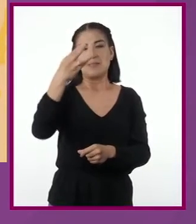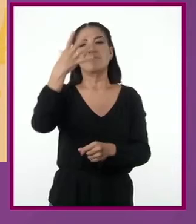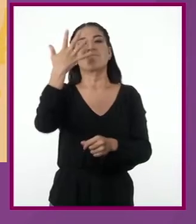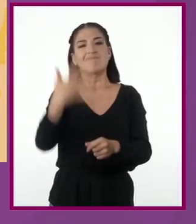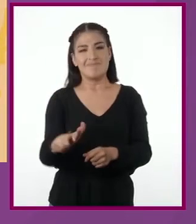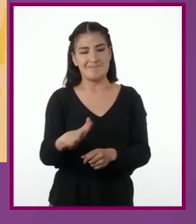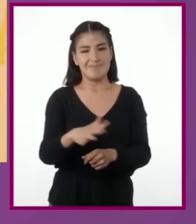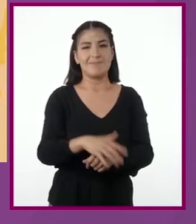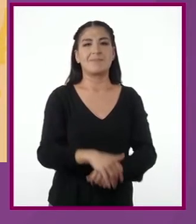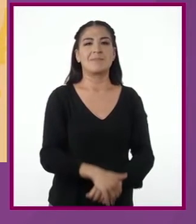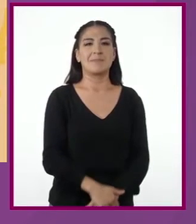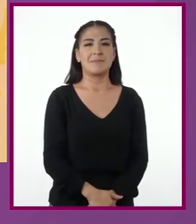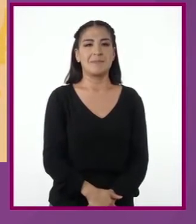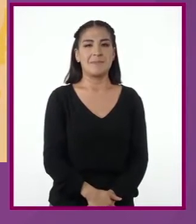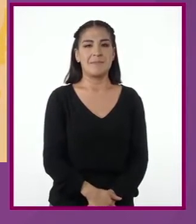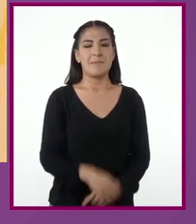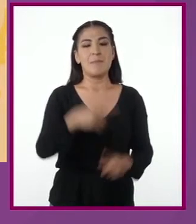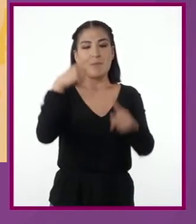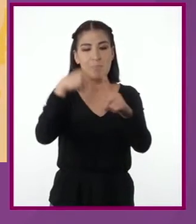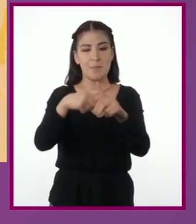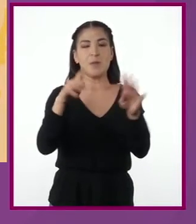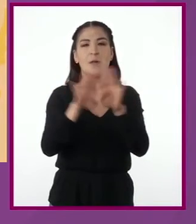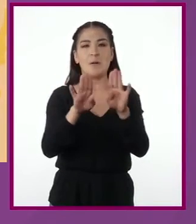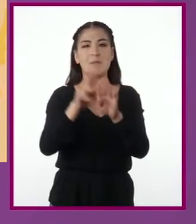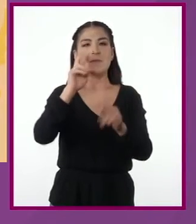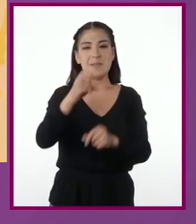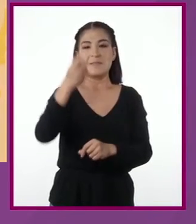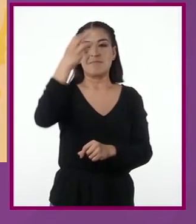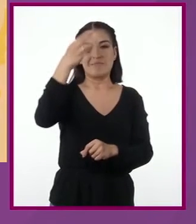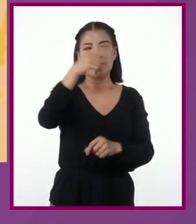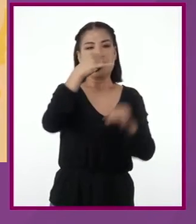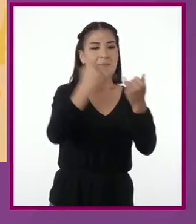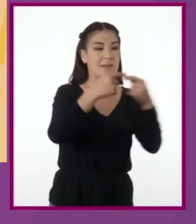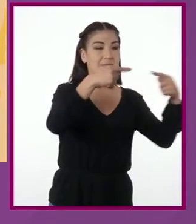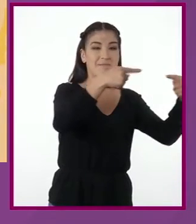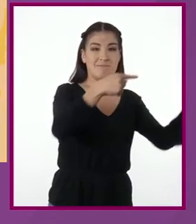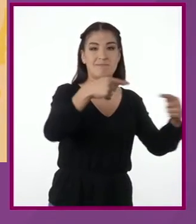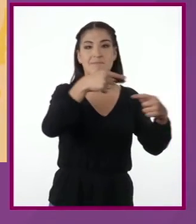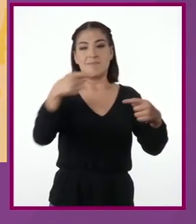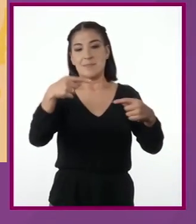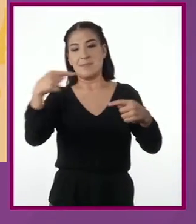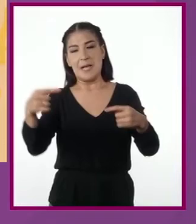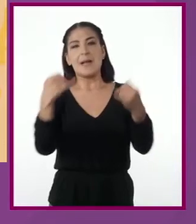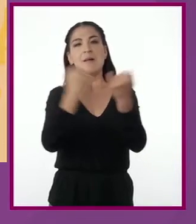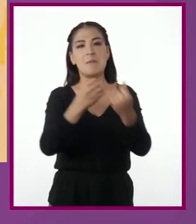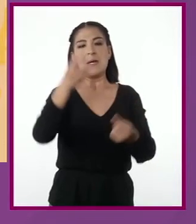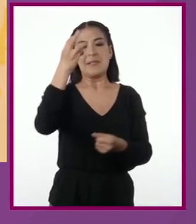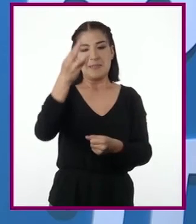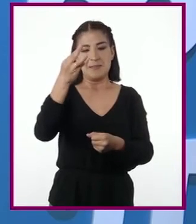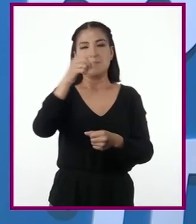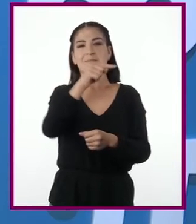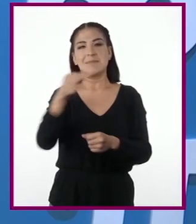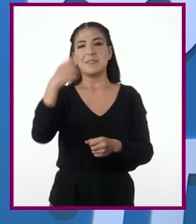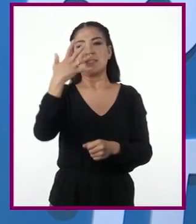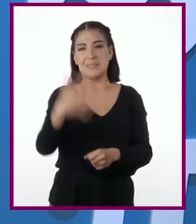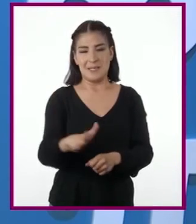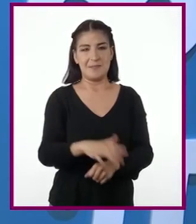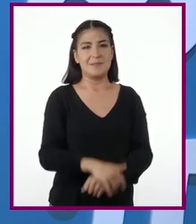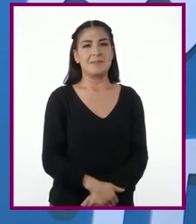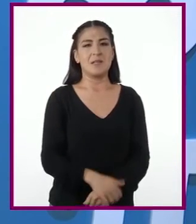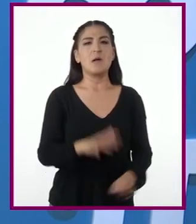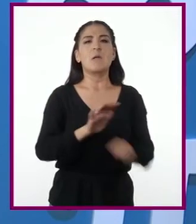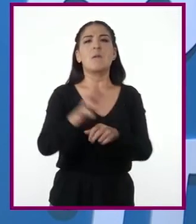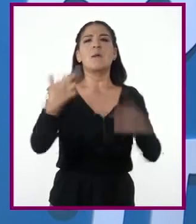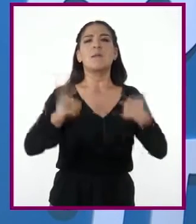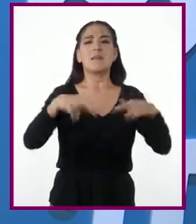lo tanto, multiplicando de fracción a fracción, tenemos 3 décimos negativos. ¿Qué nos